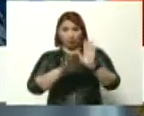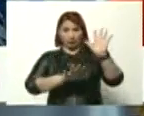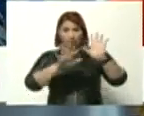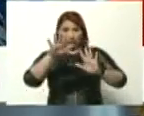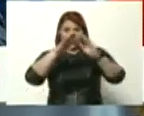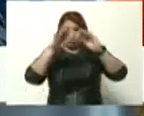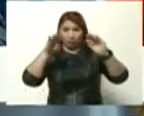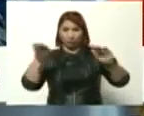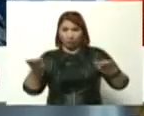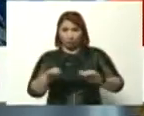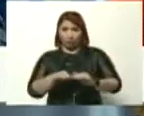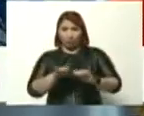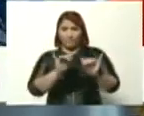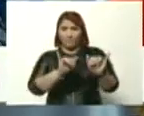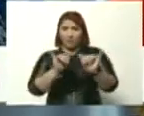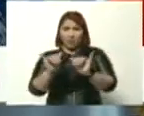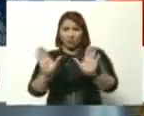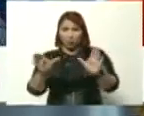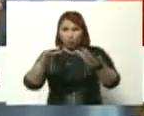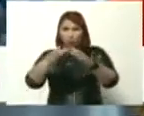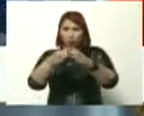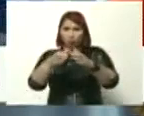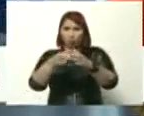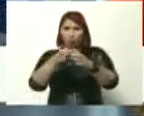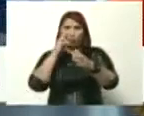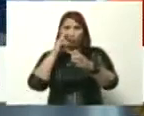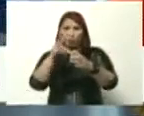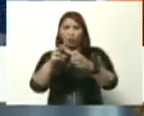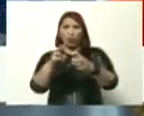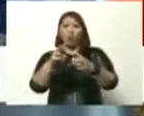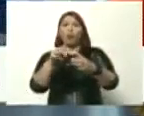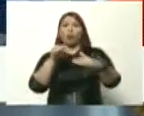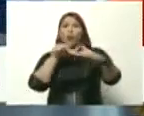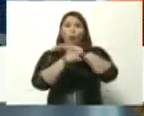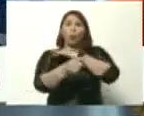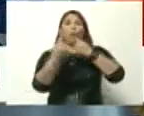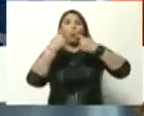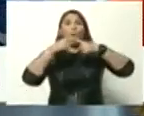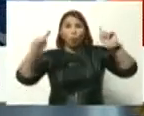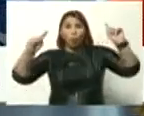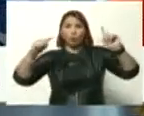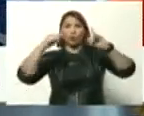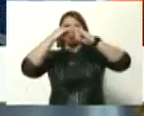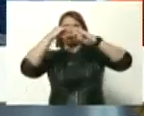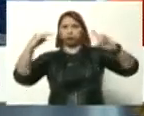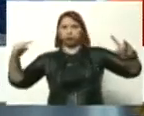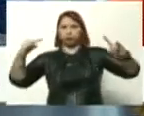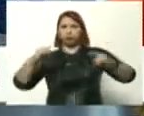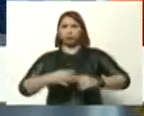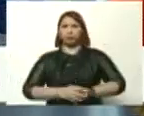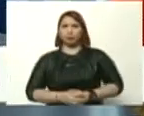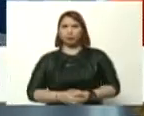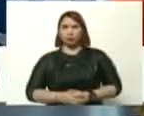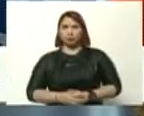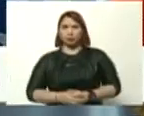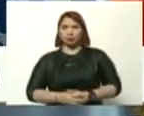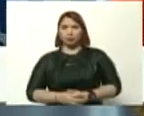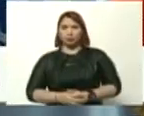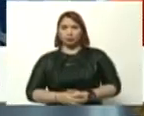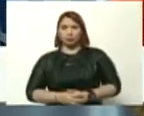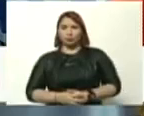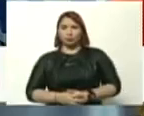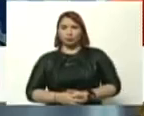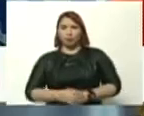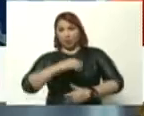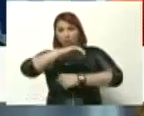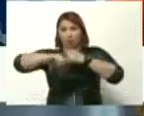diciembre, este mismo grupo delictivo, vean ustedes, irrumpió en otra finca. En este caso sería la finca La Promesa.